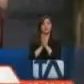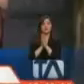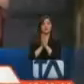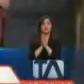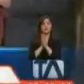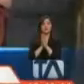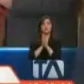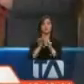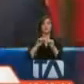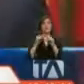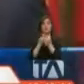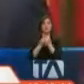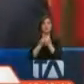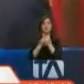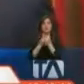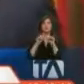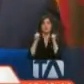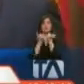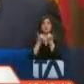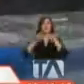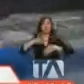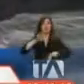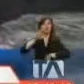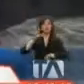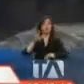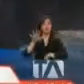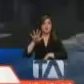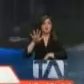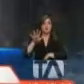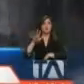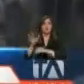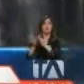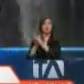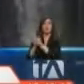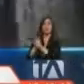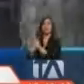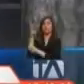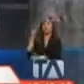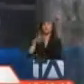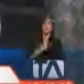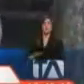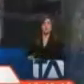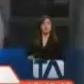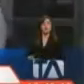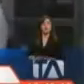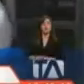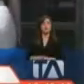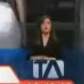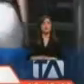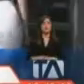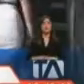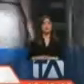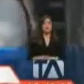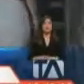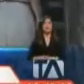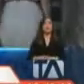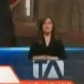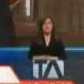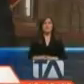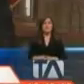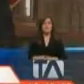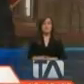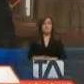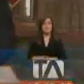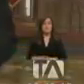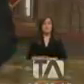del bloque legislativo que renuncie al cargo de vicepresidente de la República, el señor Jorge Glass. A continuación, uno